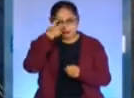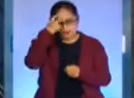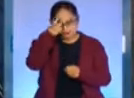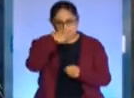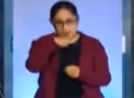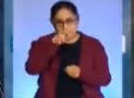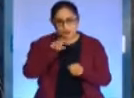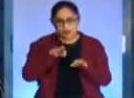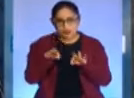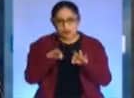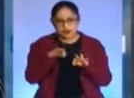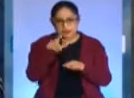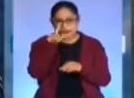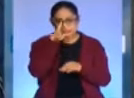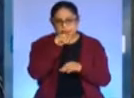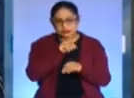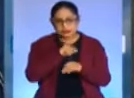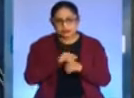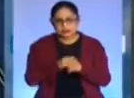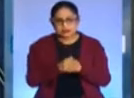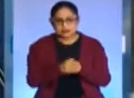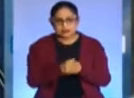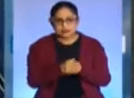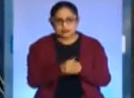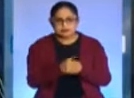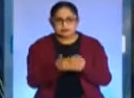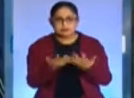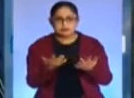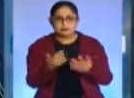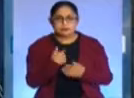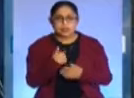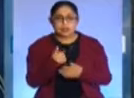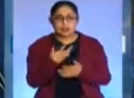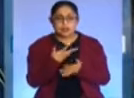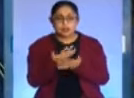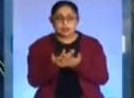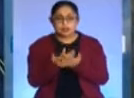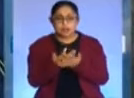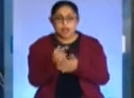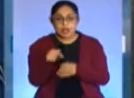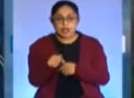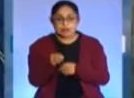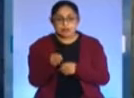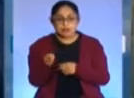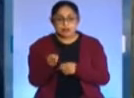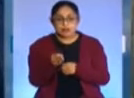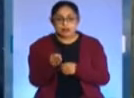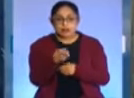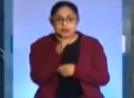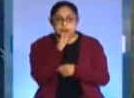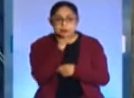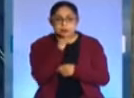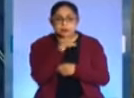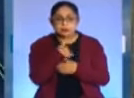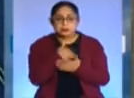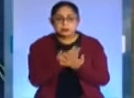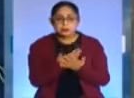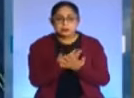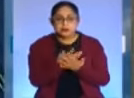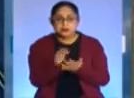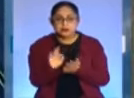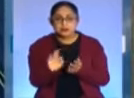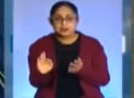trabajo. Entonces, cuando yo estaba esperando las fechas aquí, no salía la convocatoria, estábamos esperando la